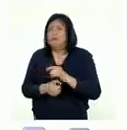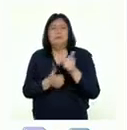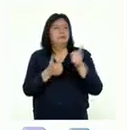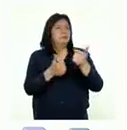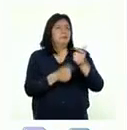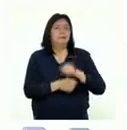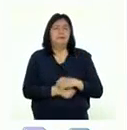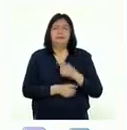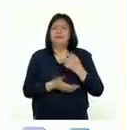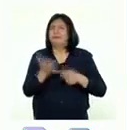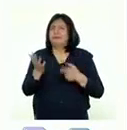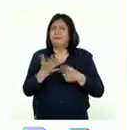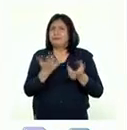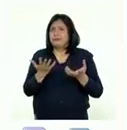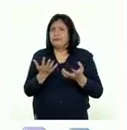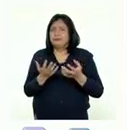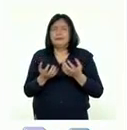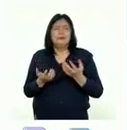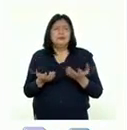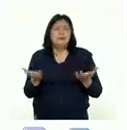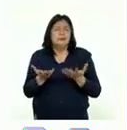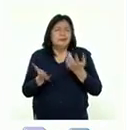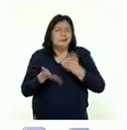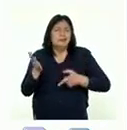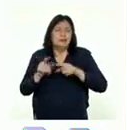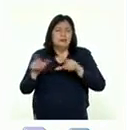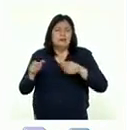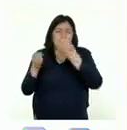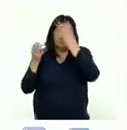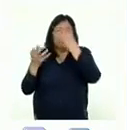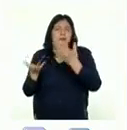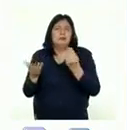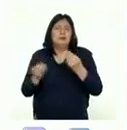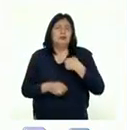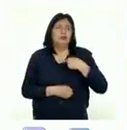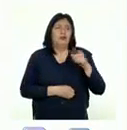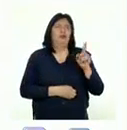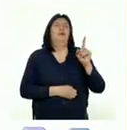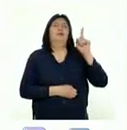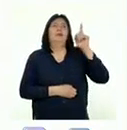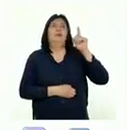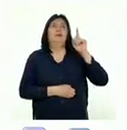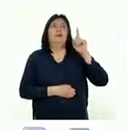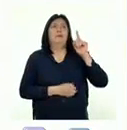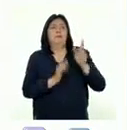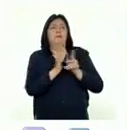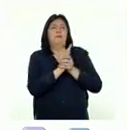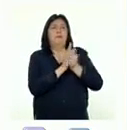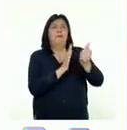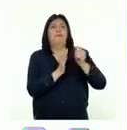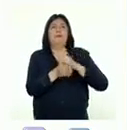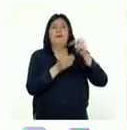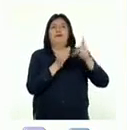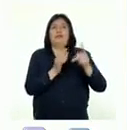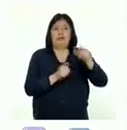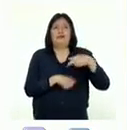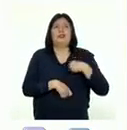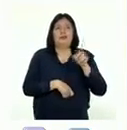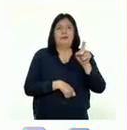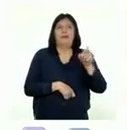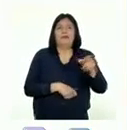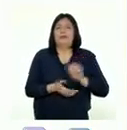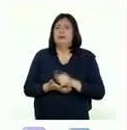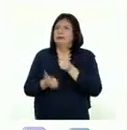¡Excelente! ¿Qué fuentes consideraremos? Propongo consultar con un especialista. Muy